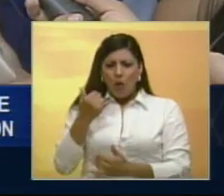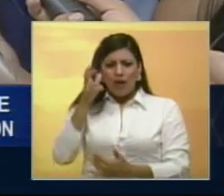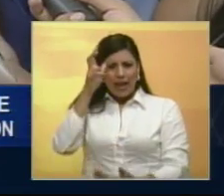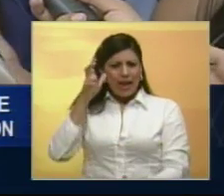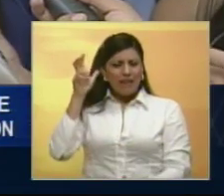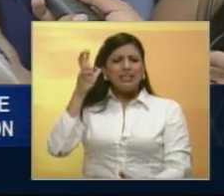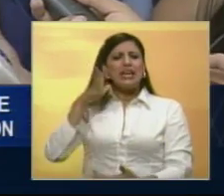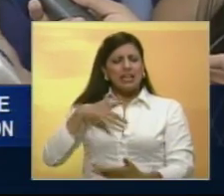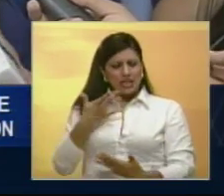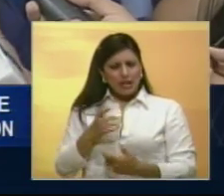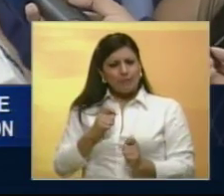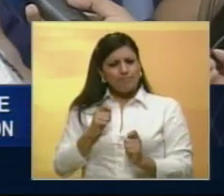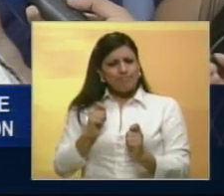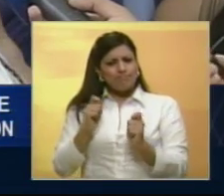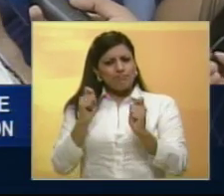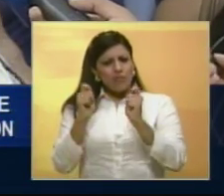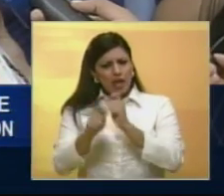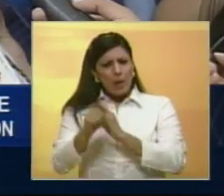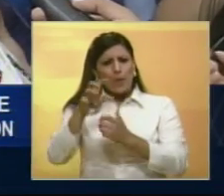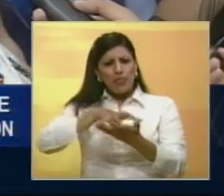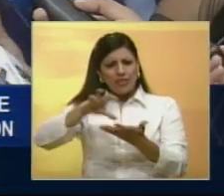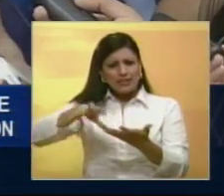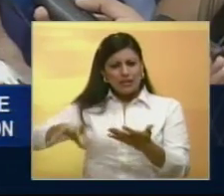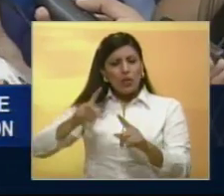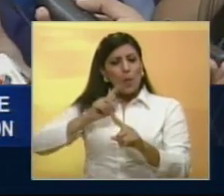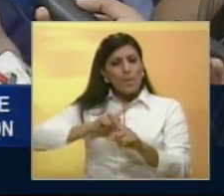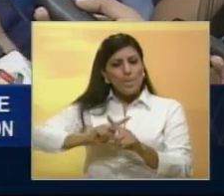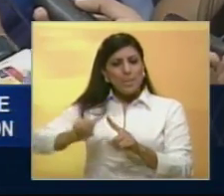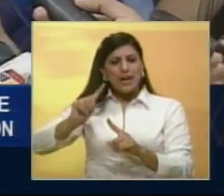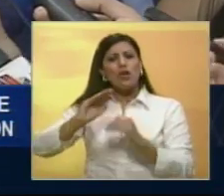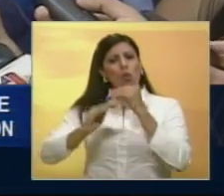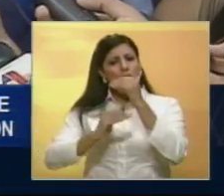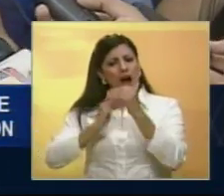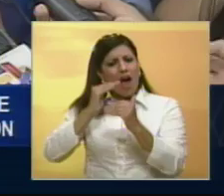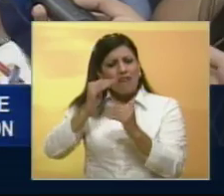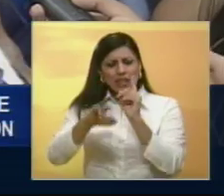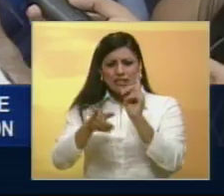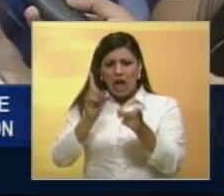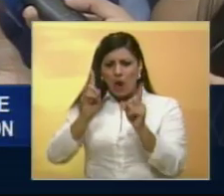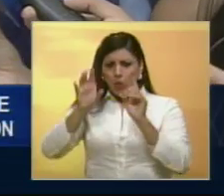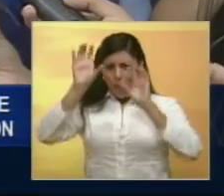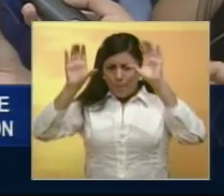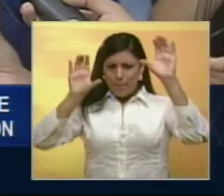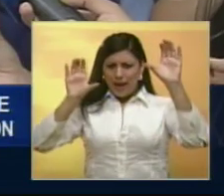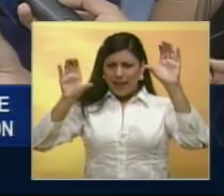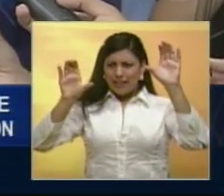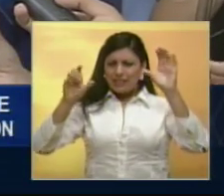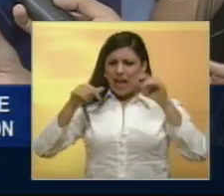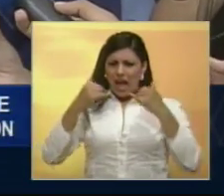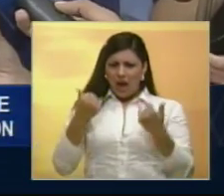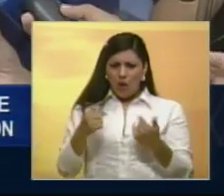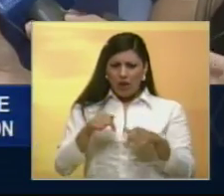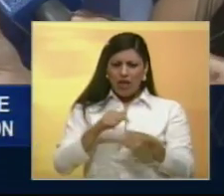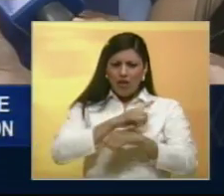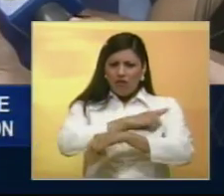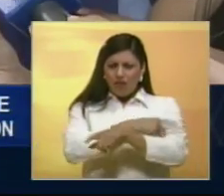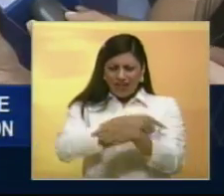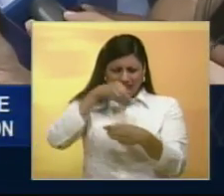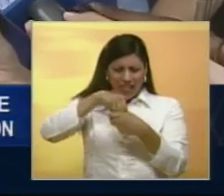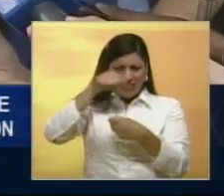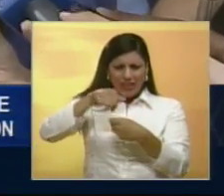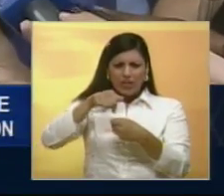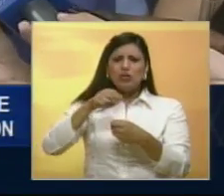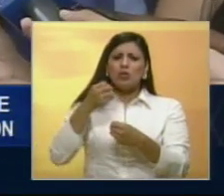de restauración conservadora en la región y aunque han tenido avances en algunos países, la correlación de fuerzas todavía sigue